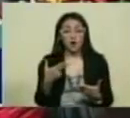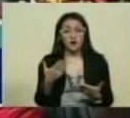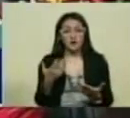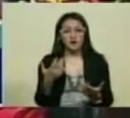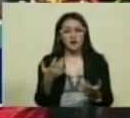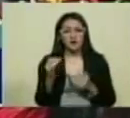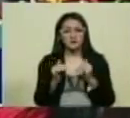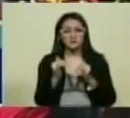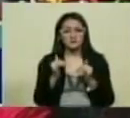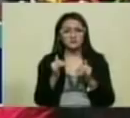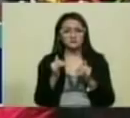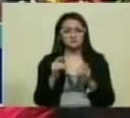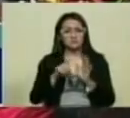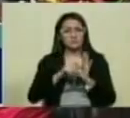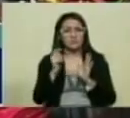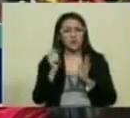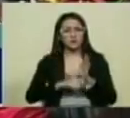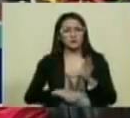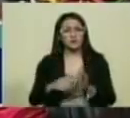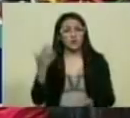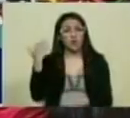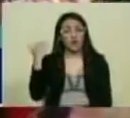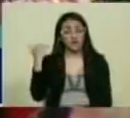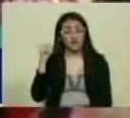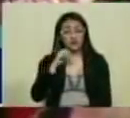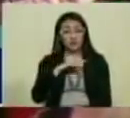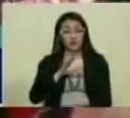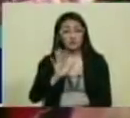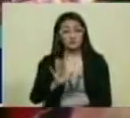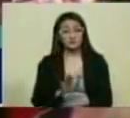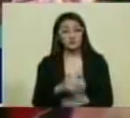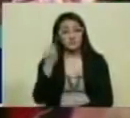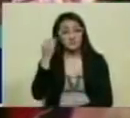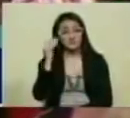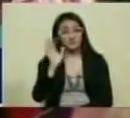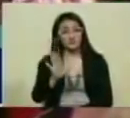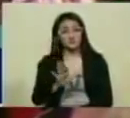Es la Cuarta República en este país, así pensaban ellos,